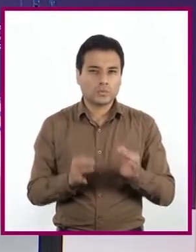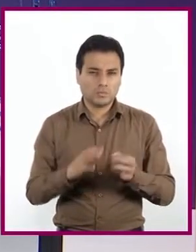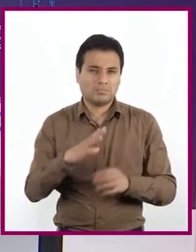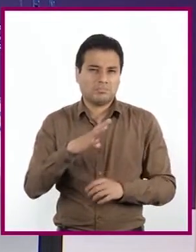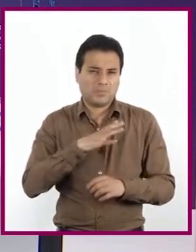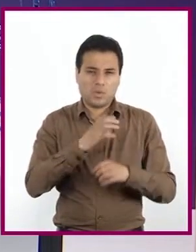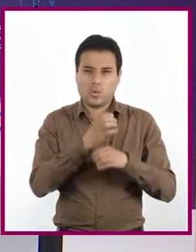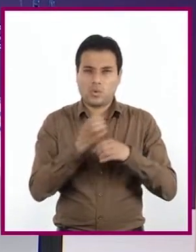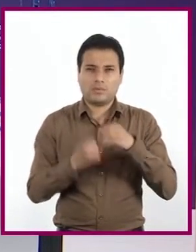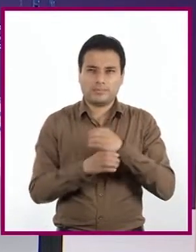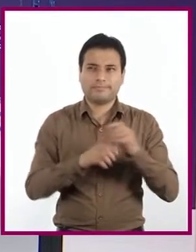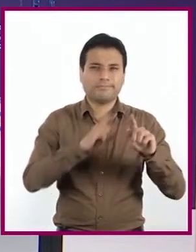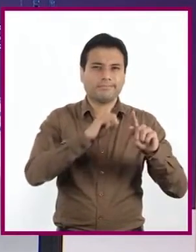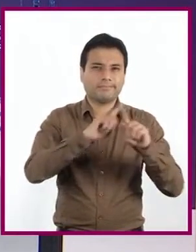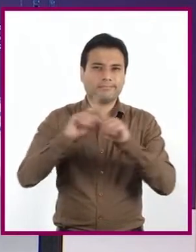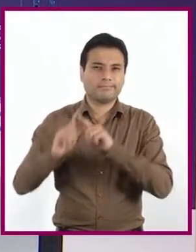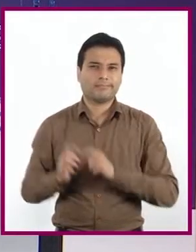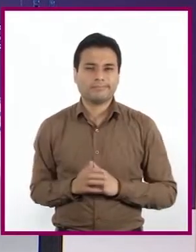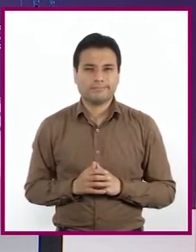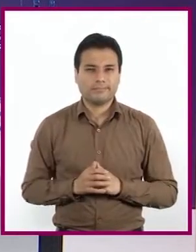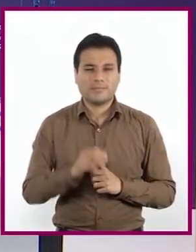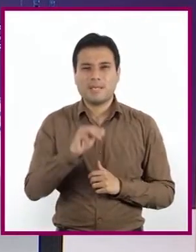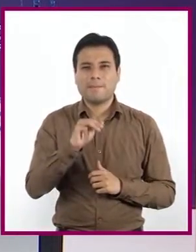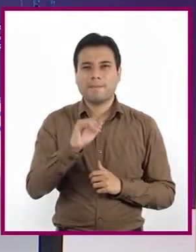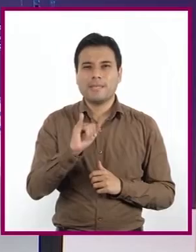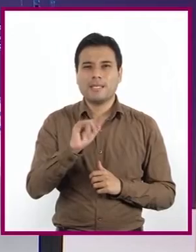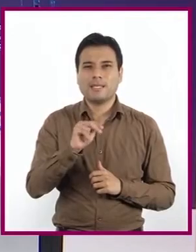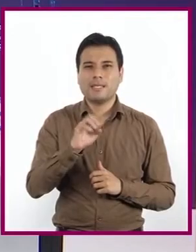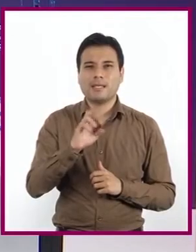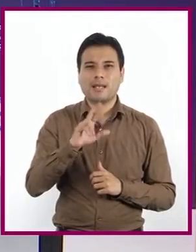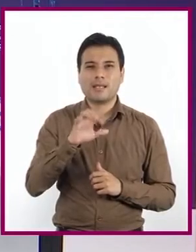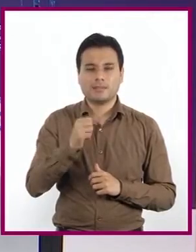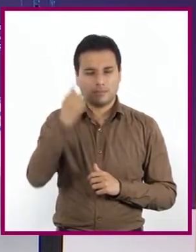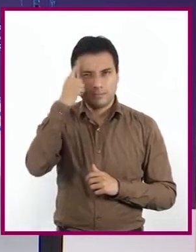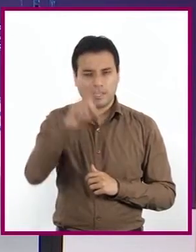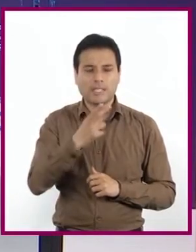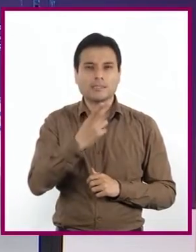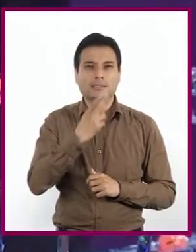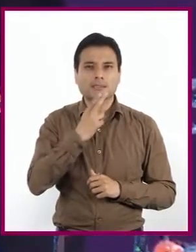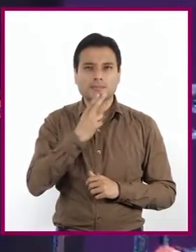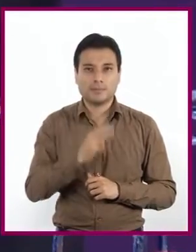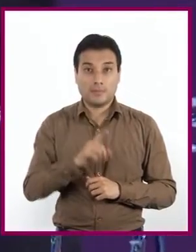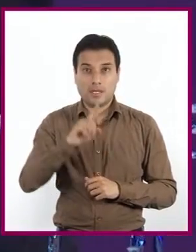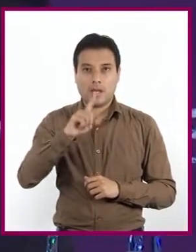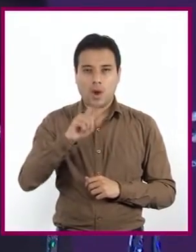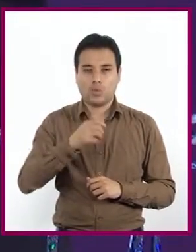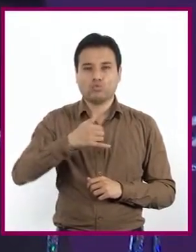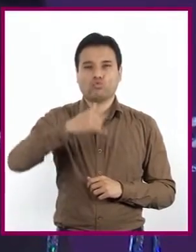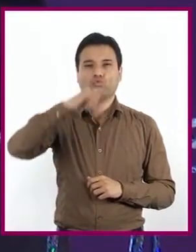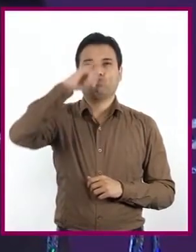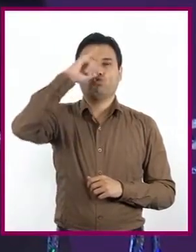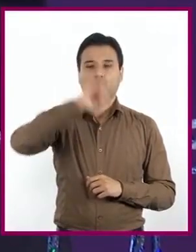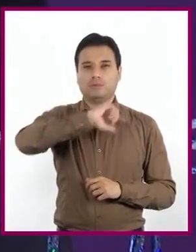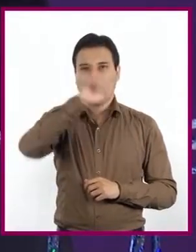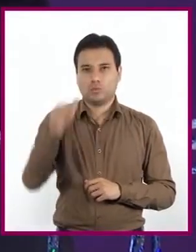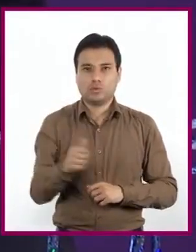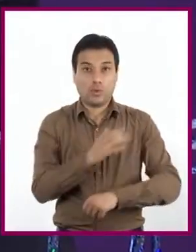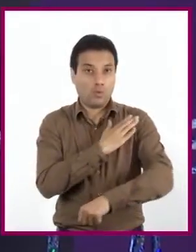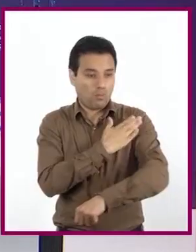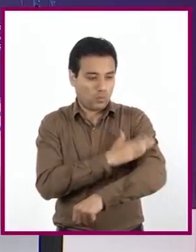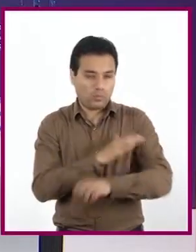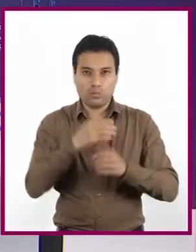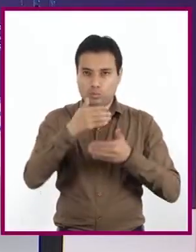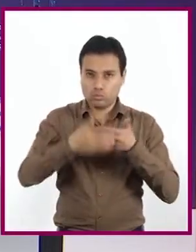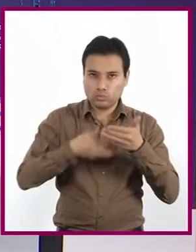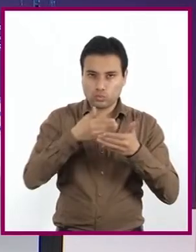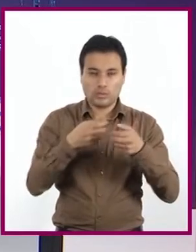naturaleza en forma de minerales. Ayudan en la hidratación del cuerpo para que los músculos y los nervios